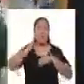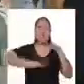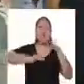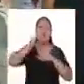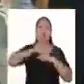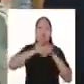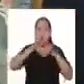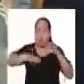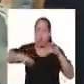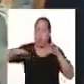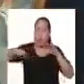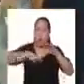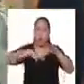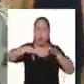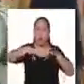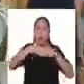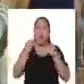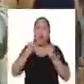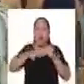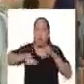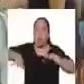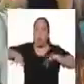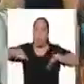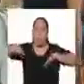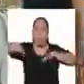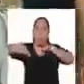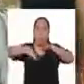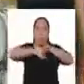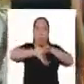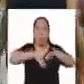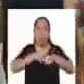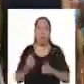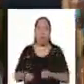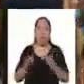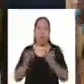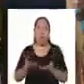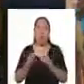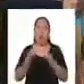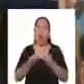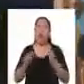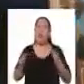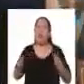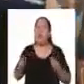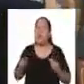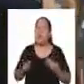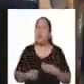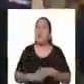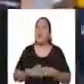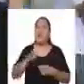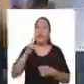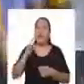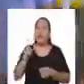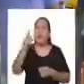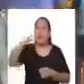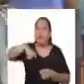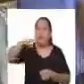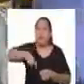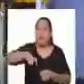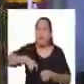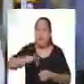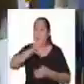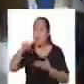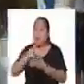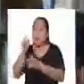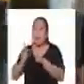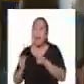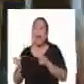arquitectura y su distribución. Abasteció de productos de primera necesidad a los habitantes de Lima hasta el año